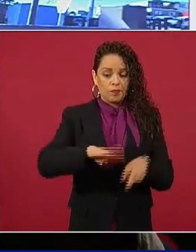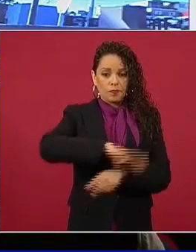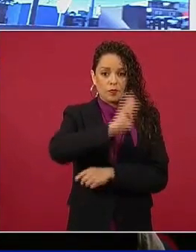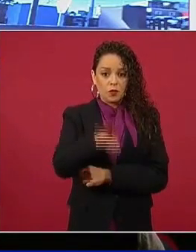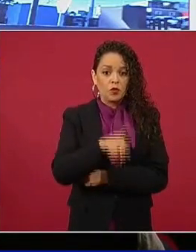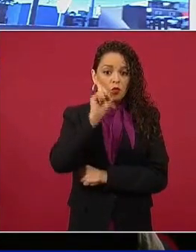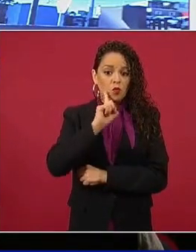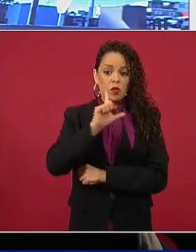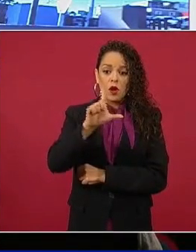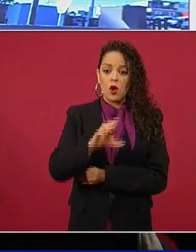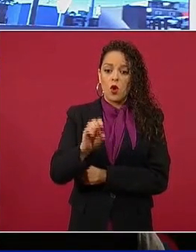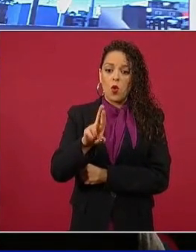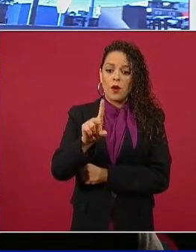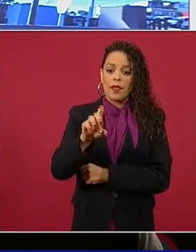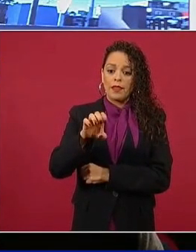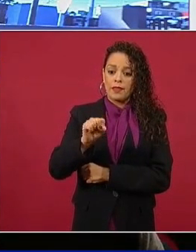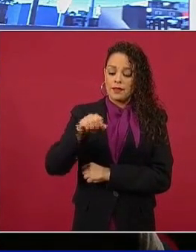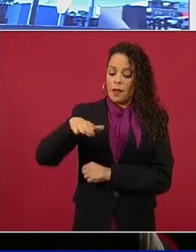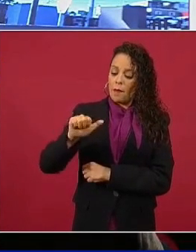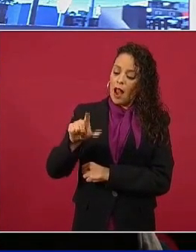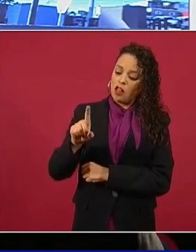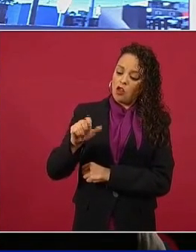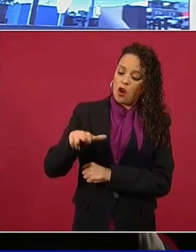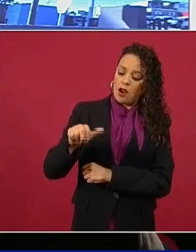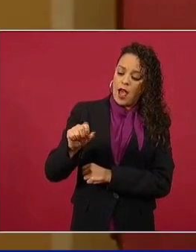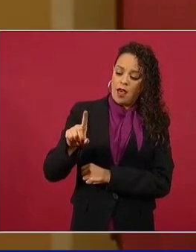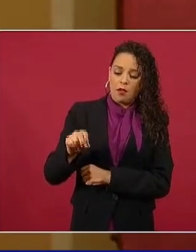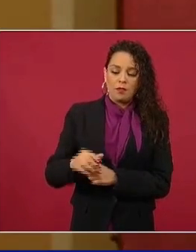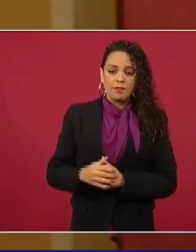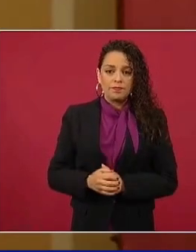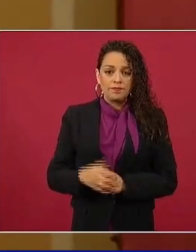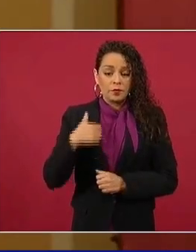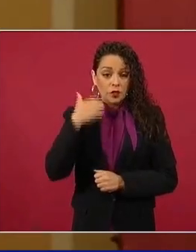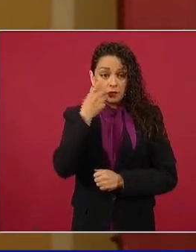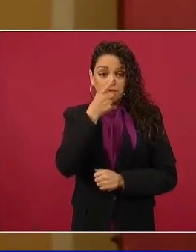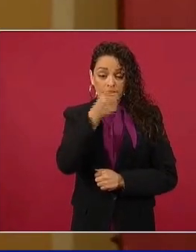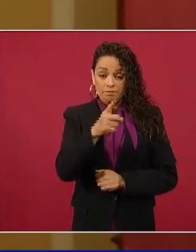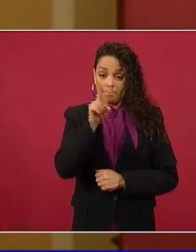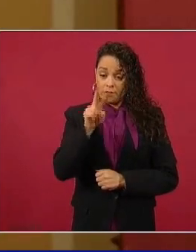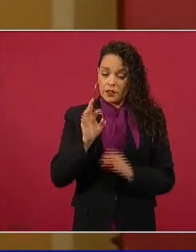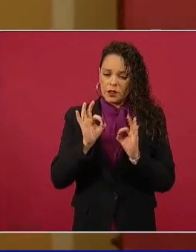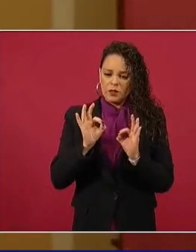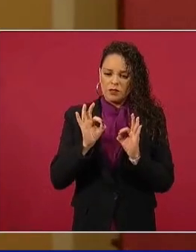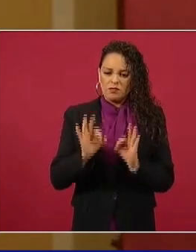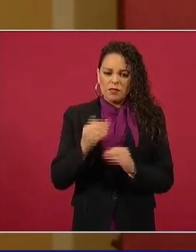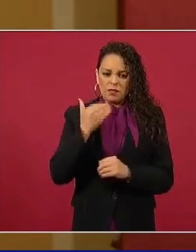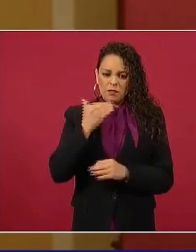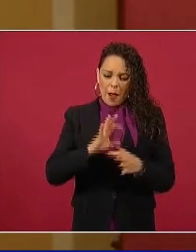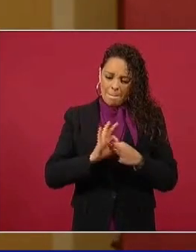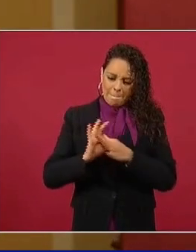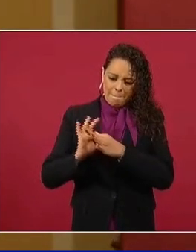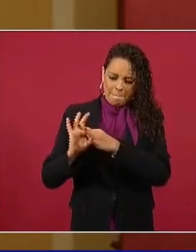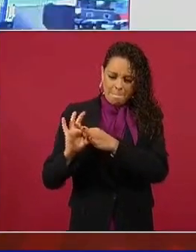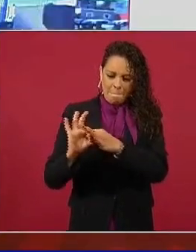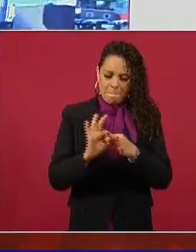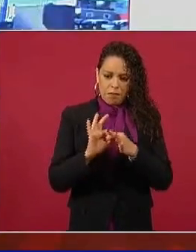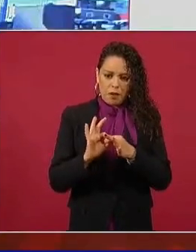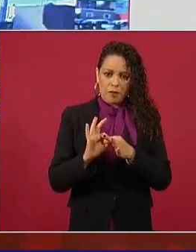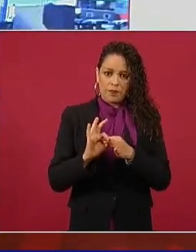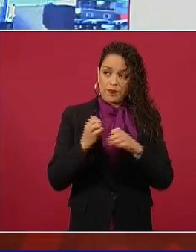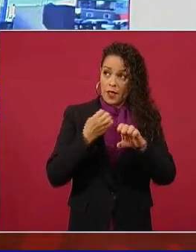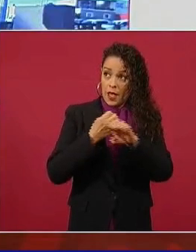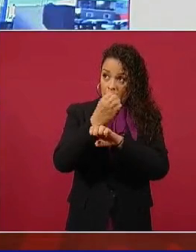lourdes maldonado decirles que en todo momento ha habido un trabajo de coordinación federación-estado un